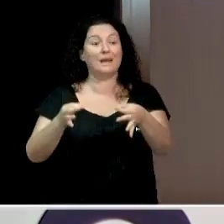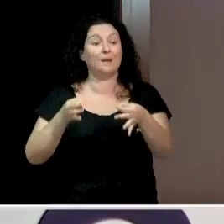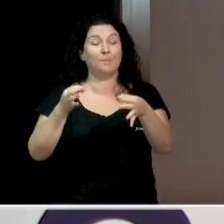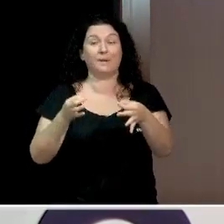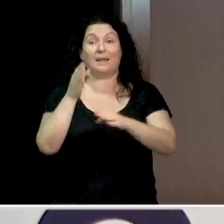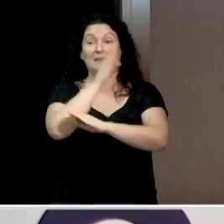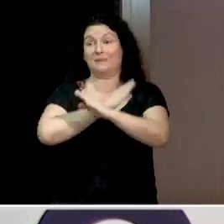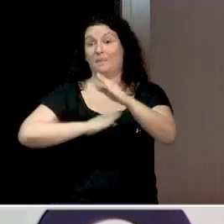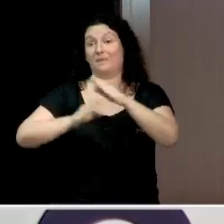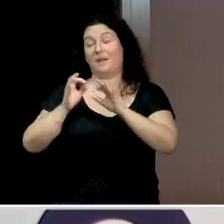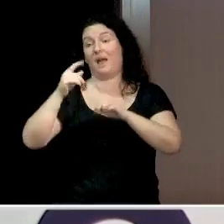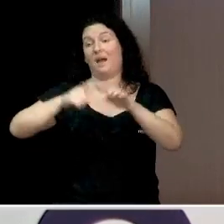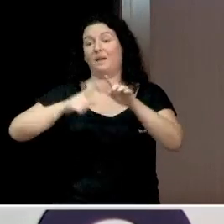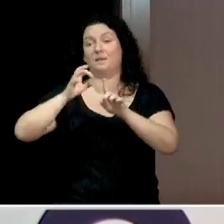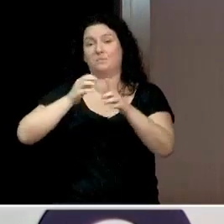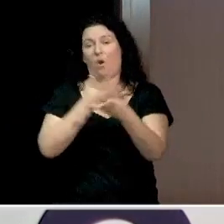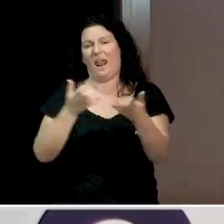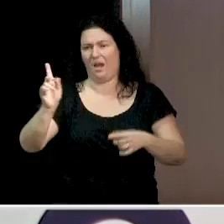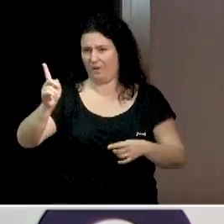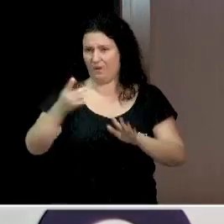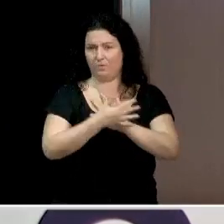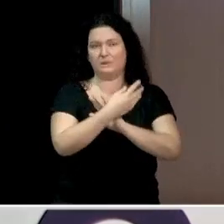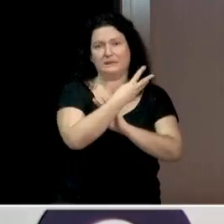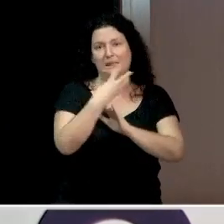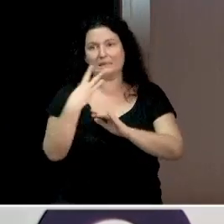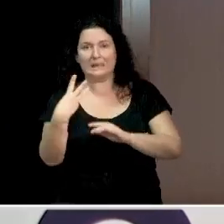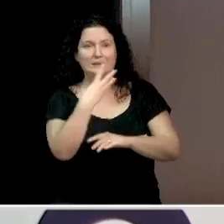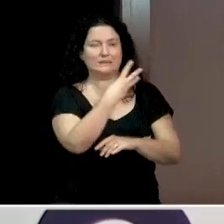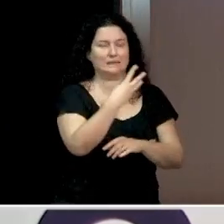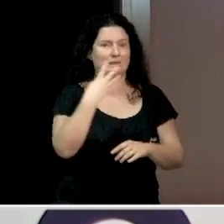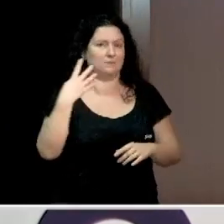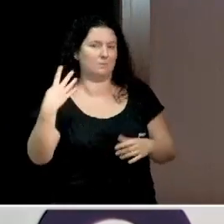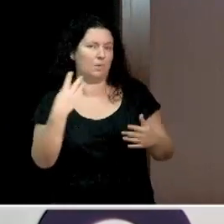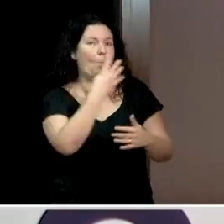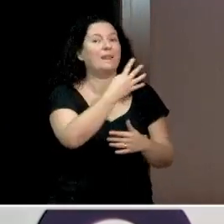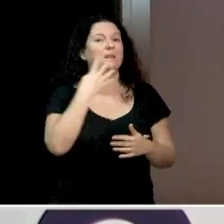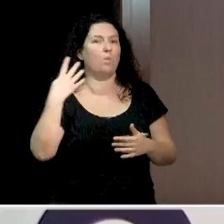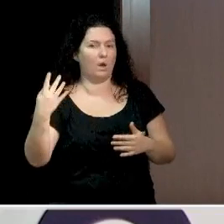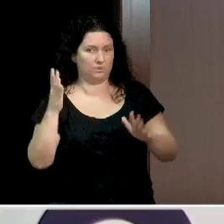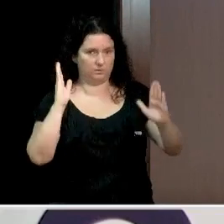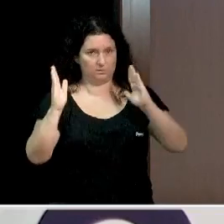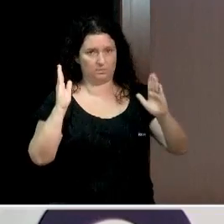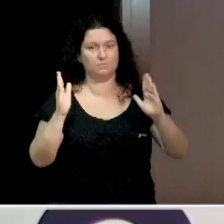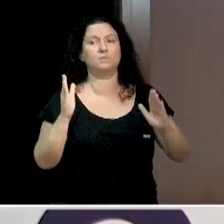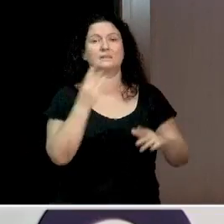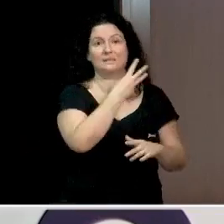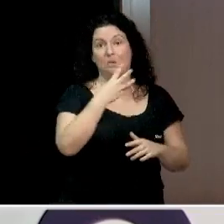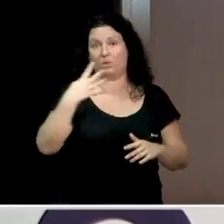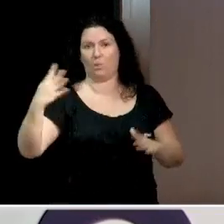de discapacidad relativamente bajos, 33-44, es cierto que desde el punto de vista